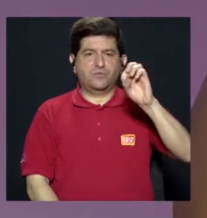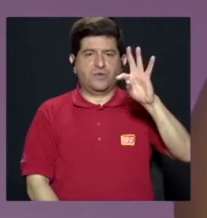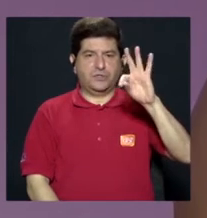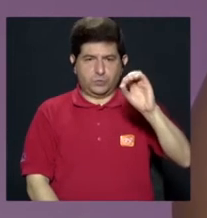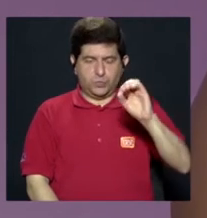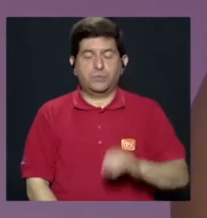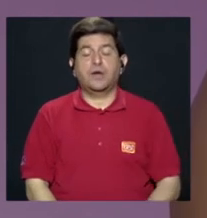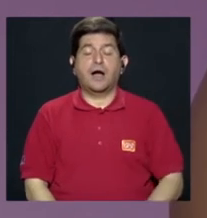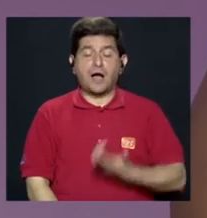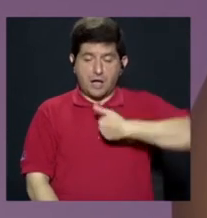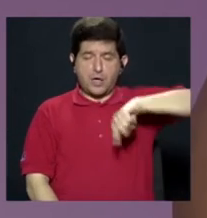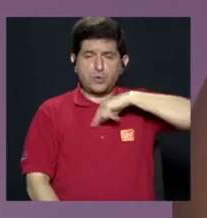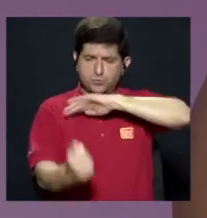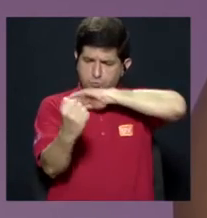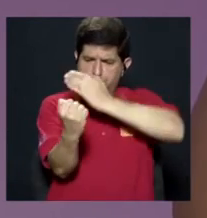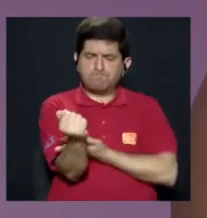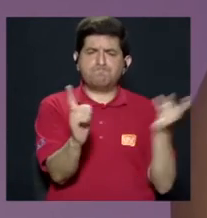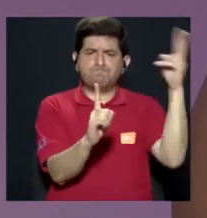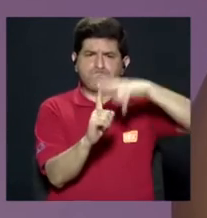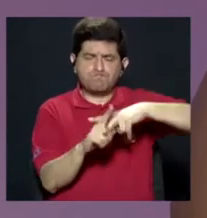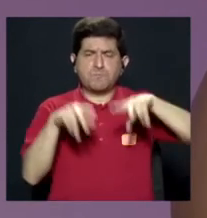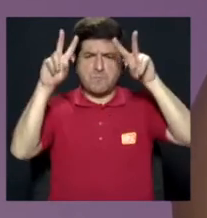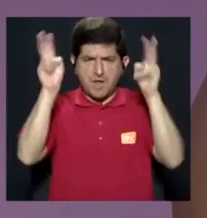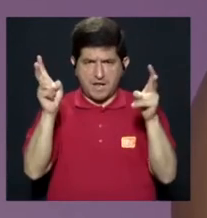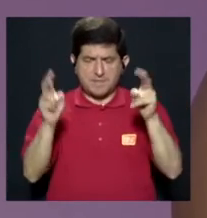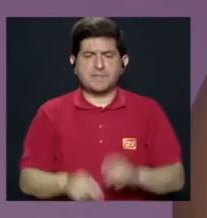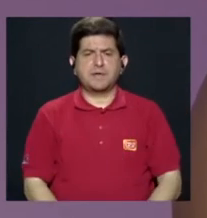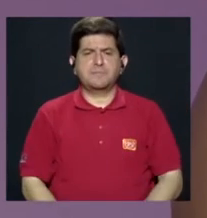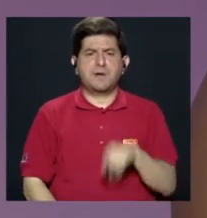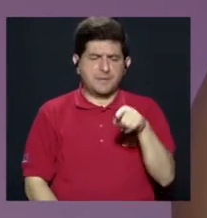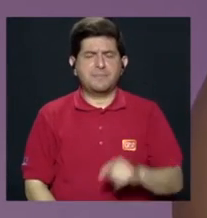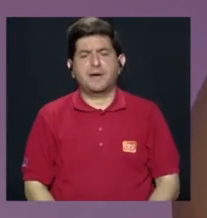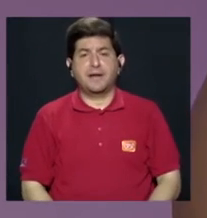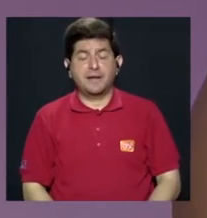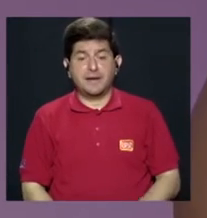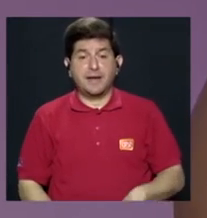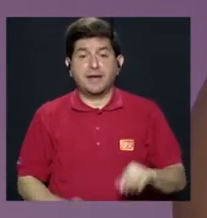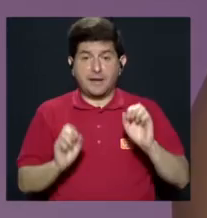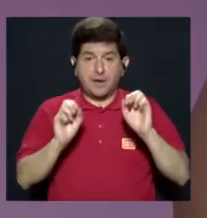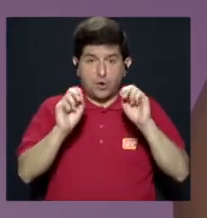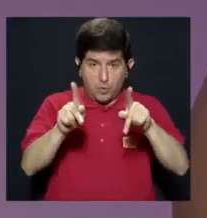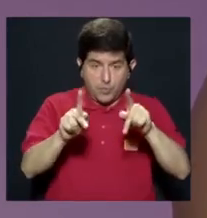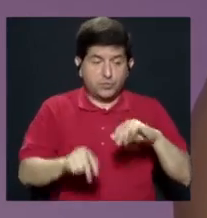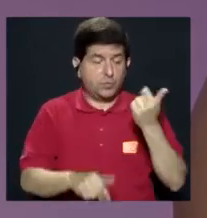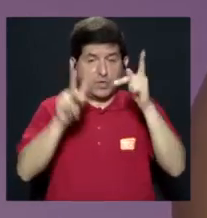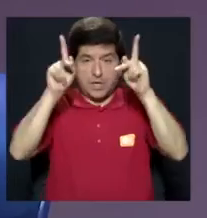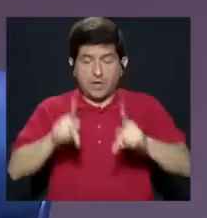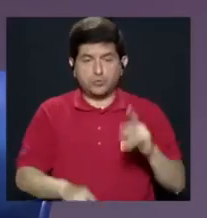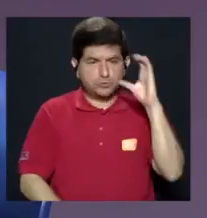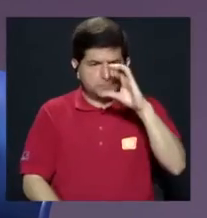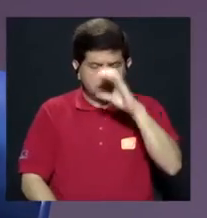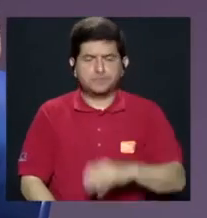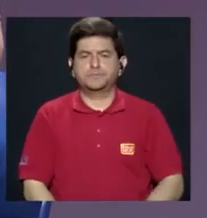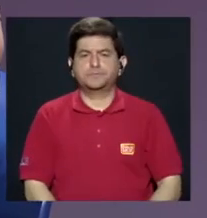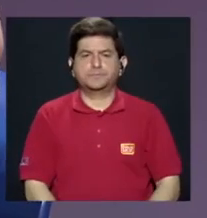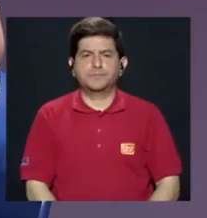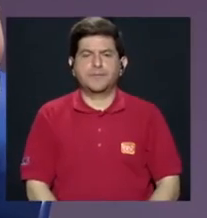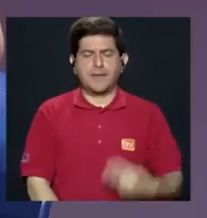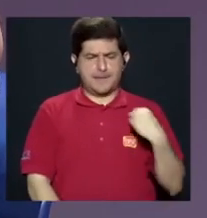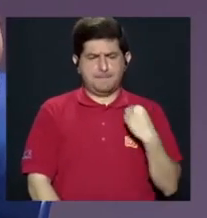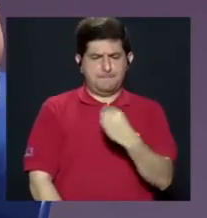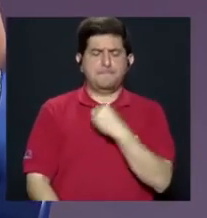empoderamos en el tema para poder pues abrir expectativas, ¿verdad?, de las demás personas. ¿Cuántas personas integran